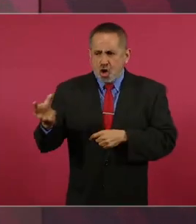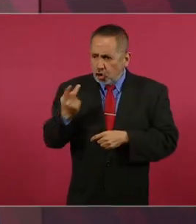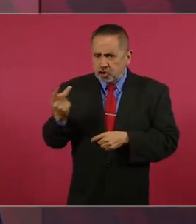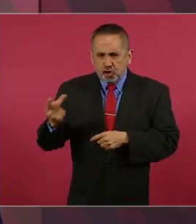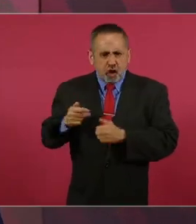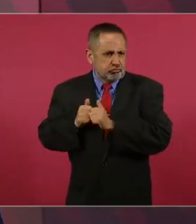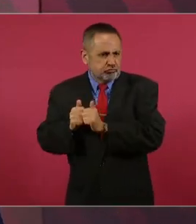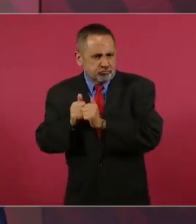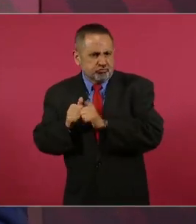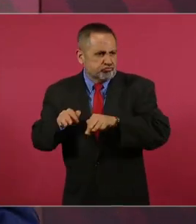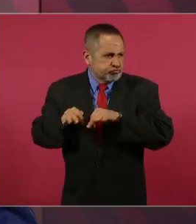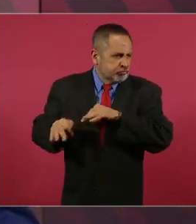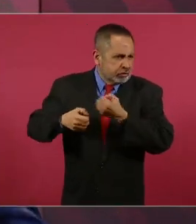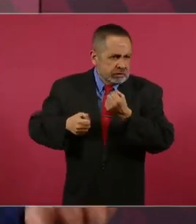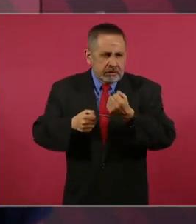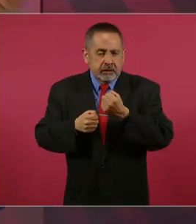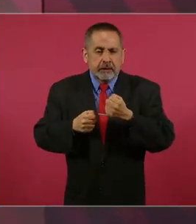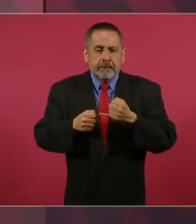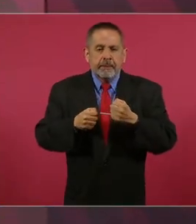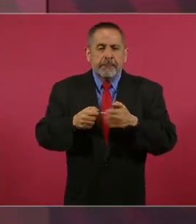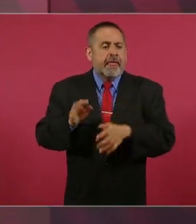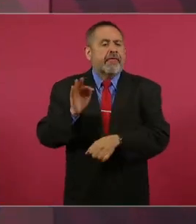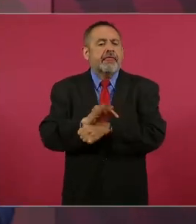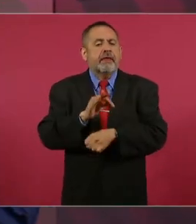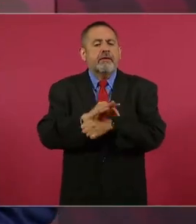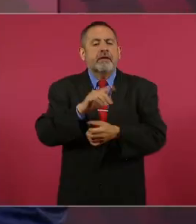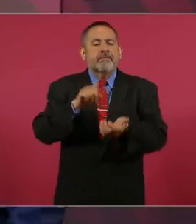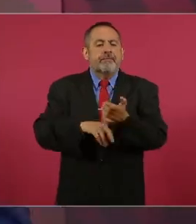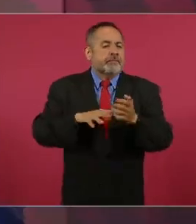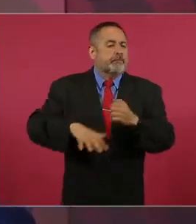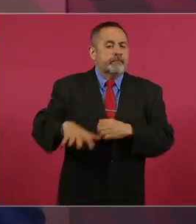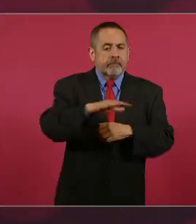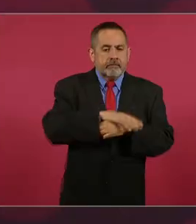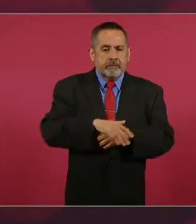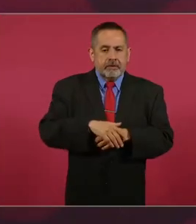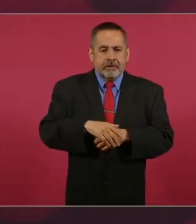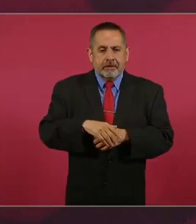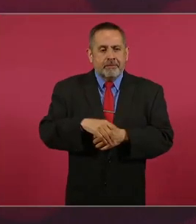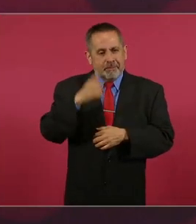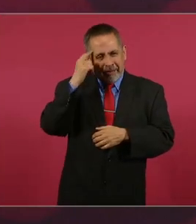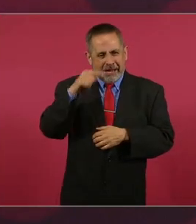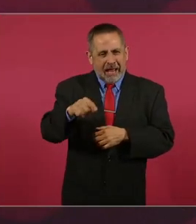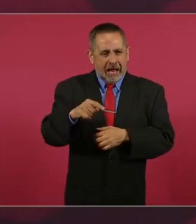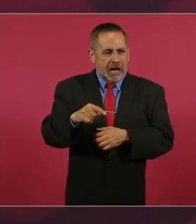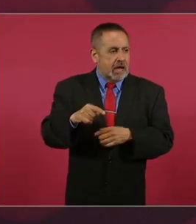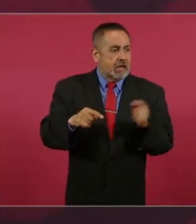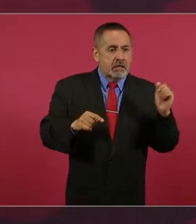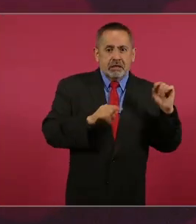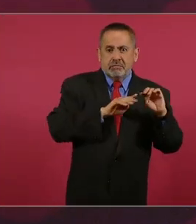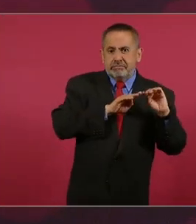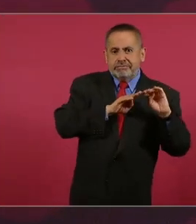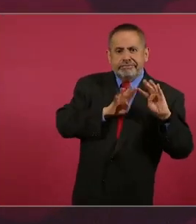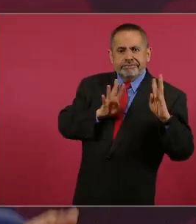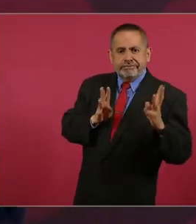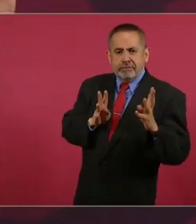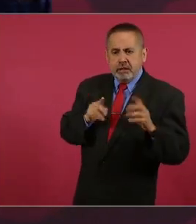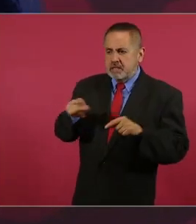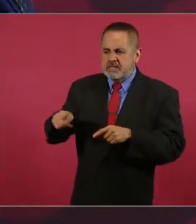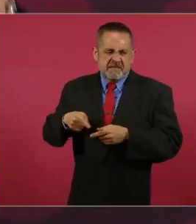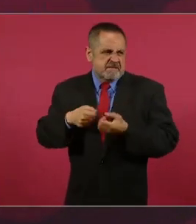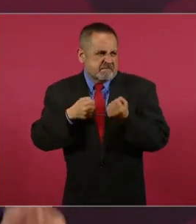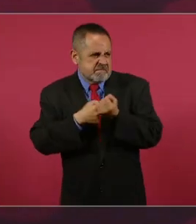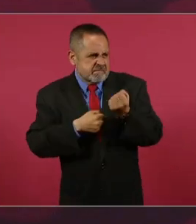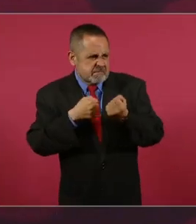en la batalla de Puebla, sino en la defensa, en el cerco de Puebla. Después,